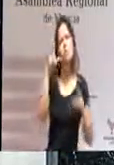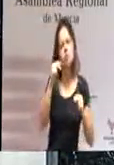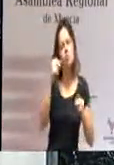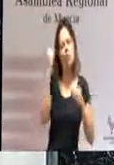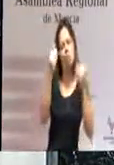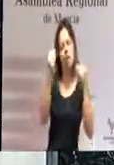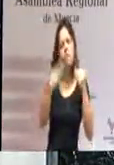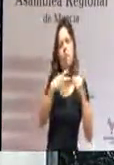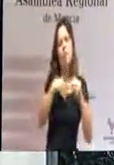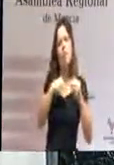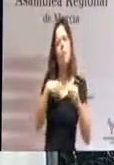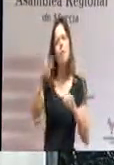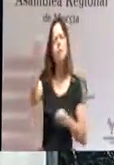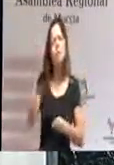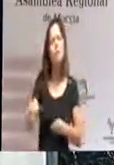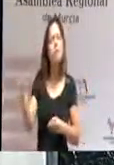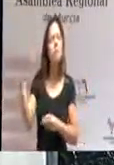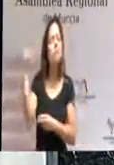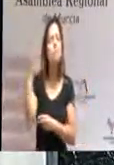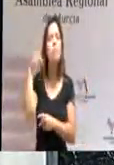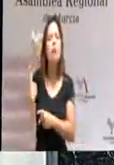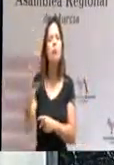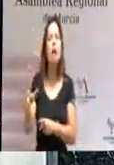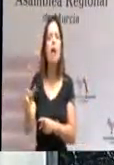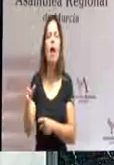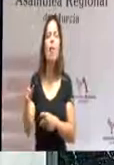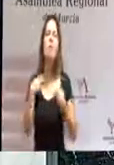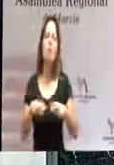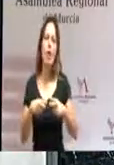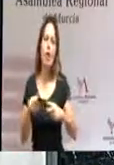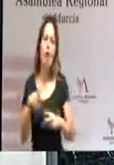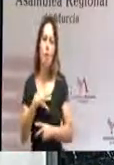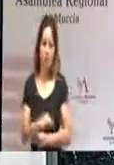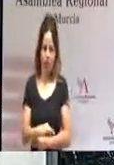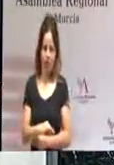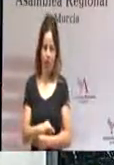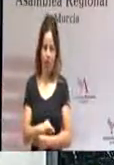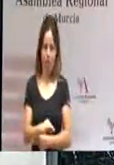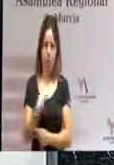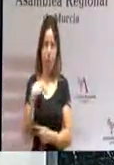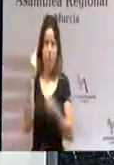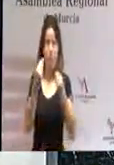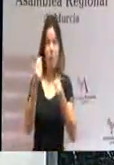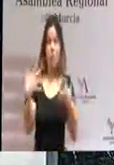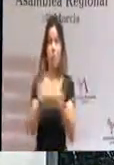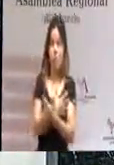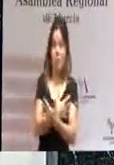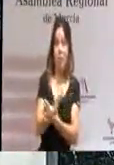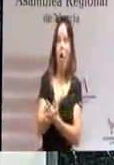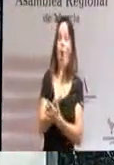hablando un diputado de Podemos. Pero una cosa es predicar y